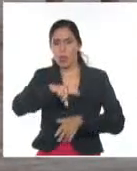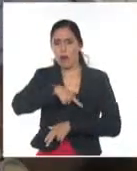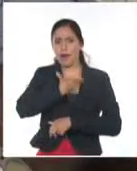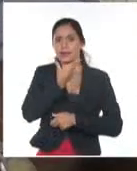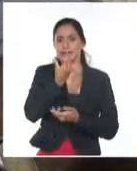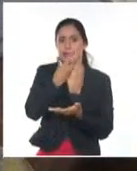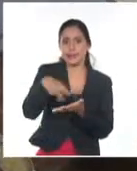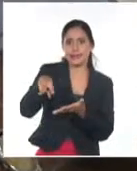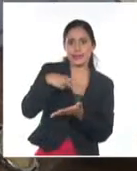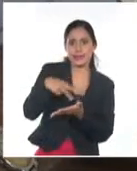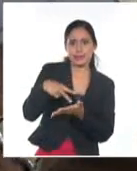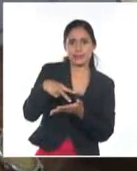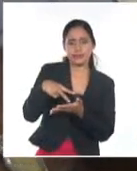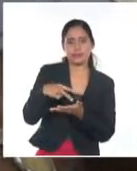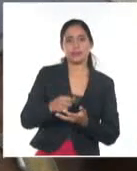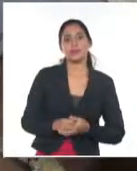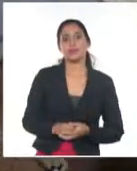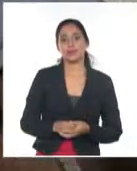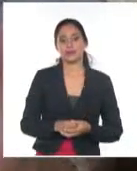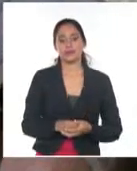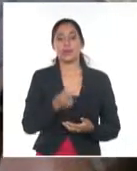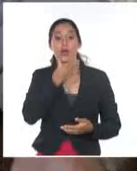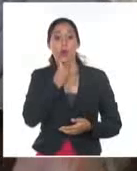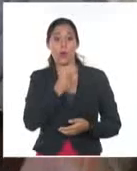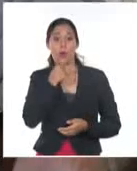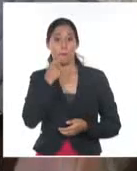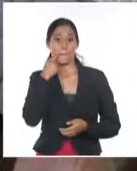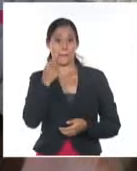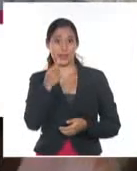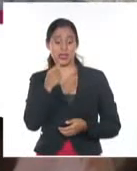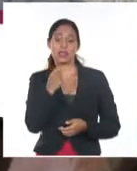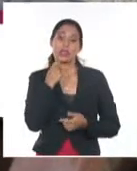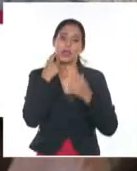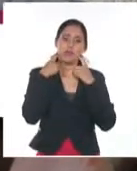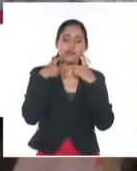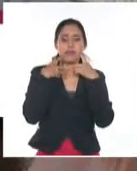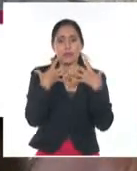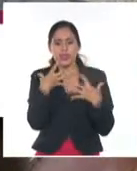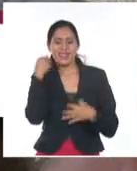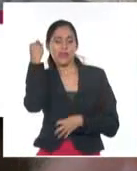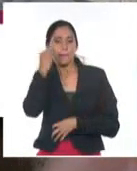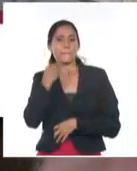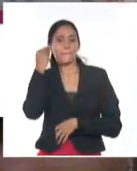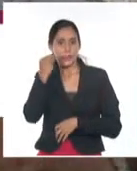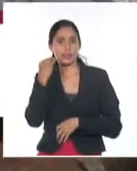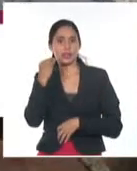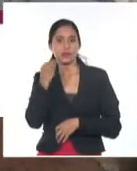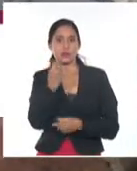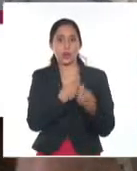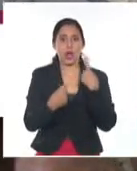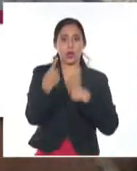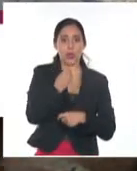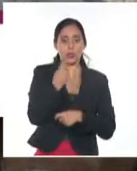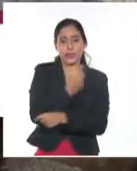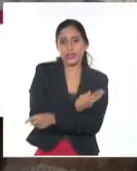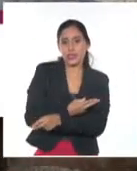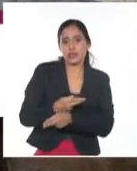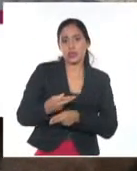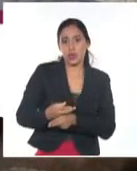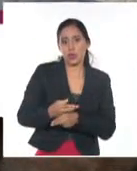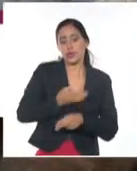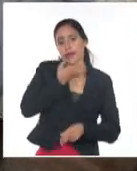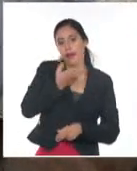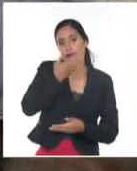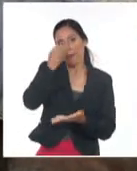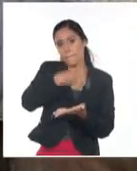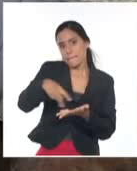creo que va a funcionar muy bien como obra artística y como un tema que parece que no, pero sí se